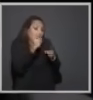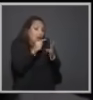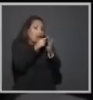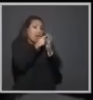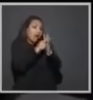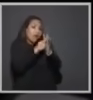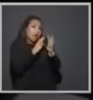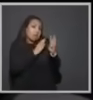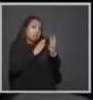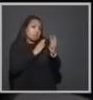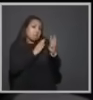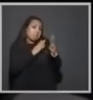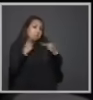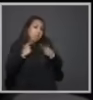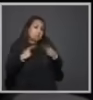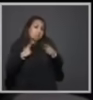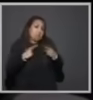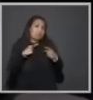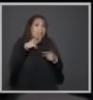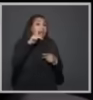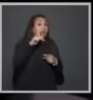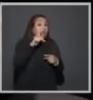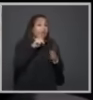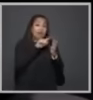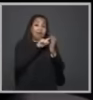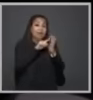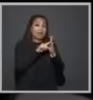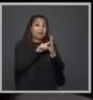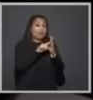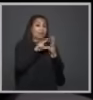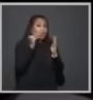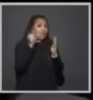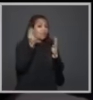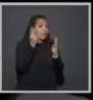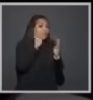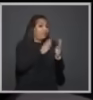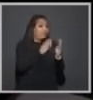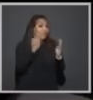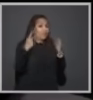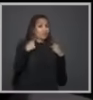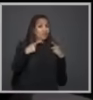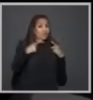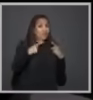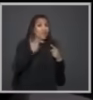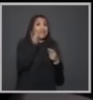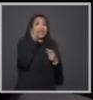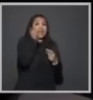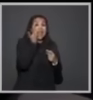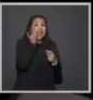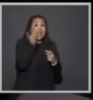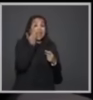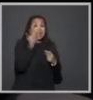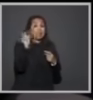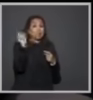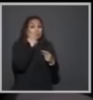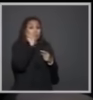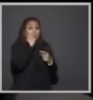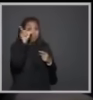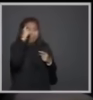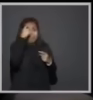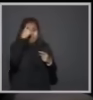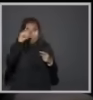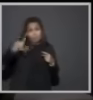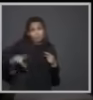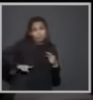gobernar un país. Entonces yo no sé cuáles cualidades. Las cualidades del